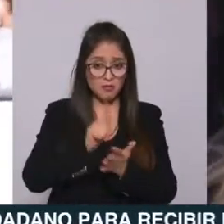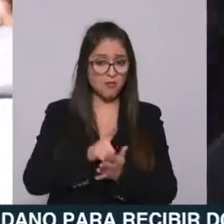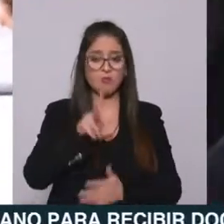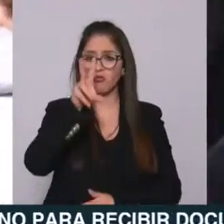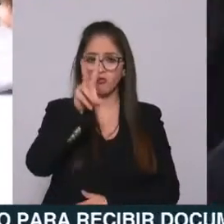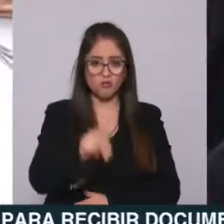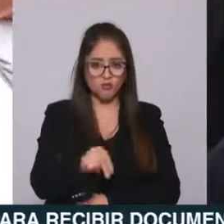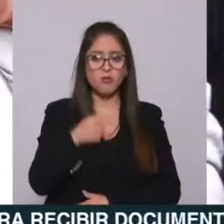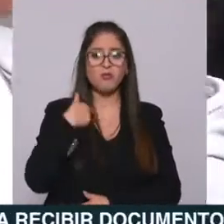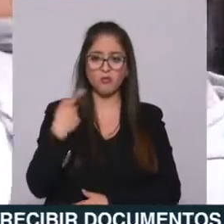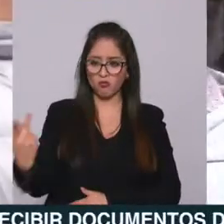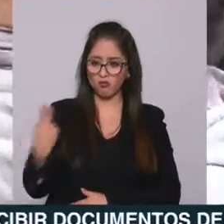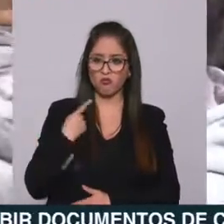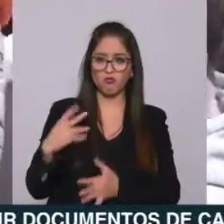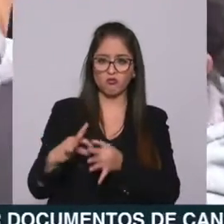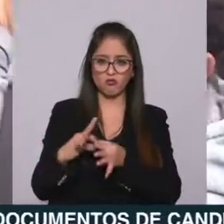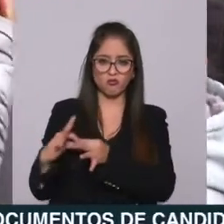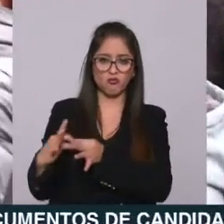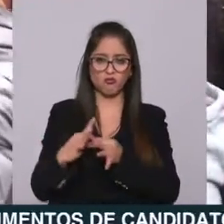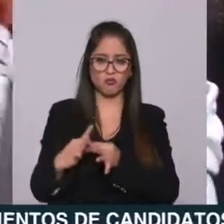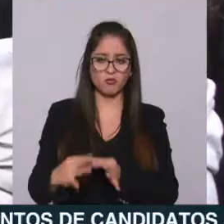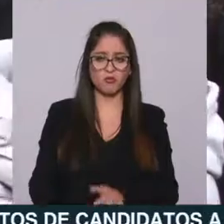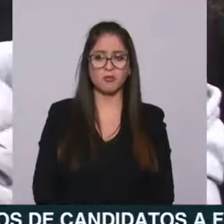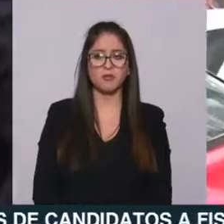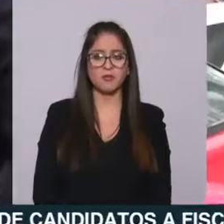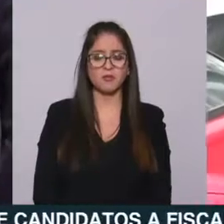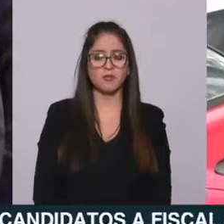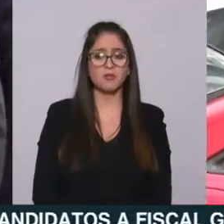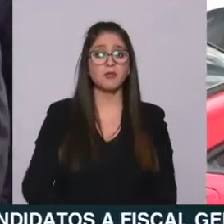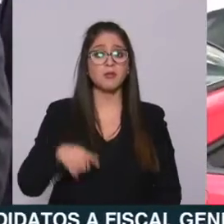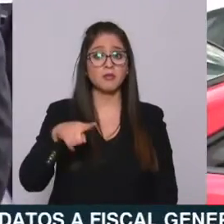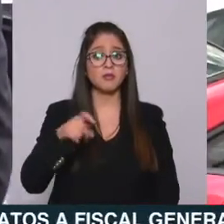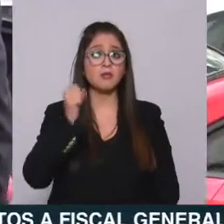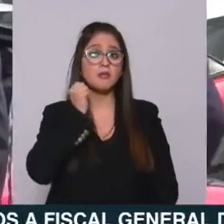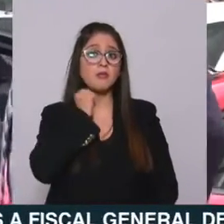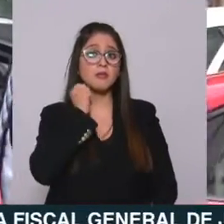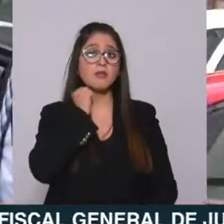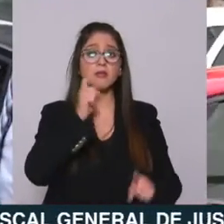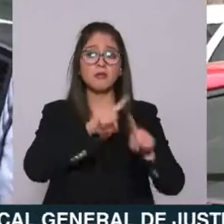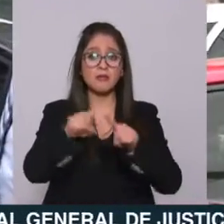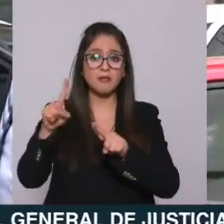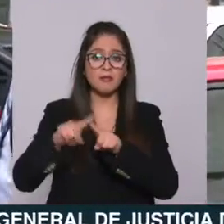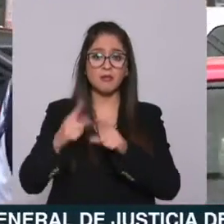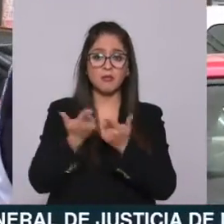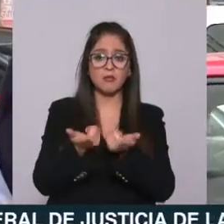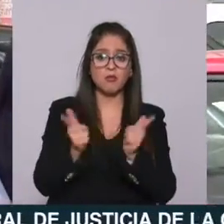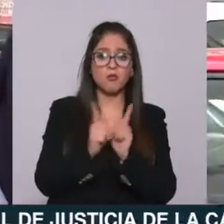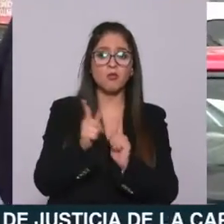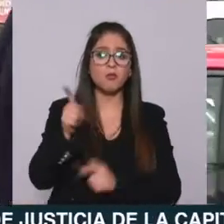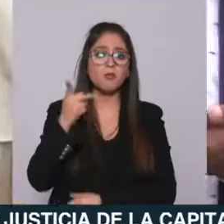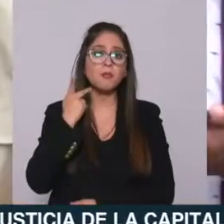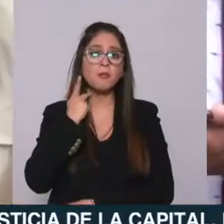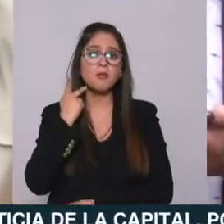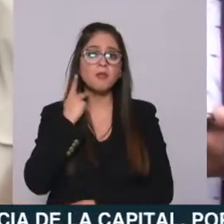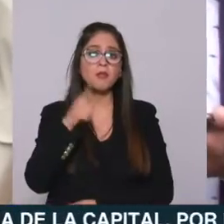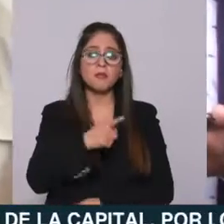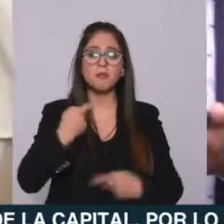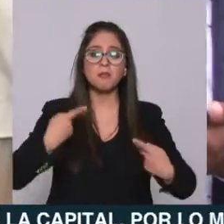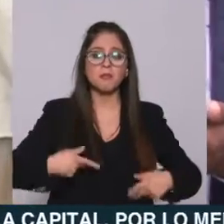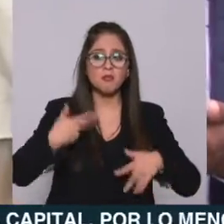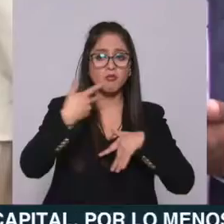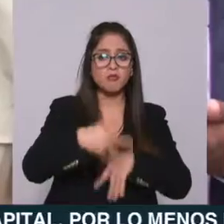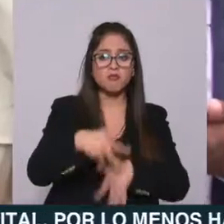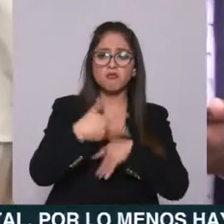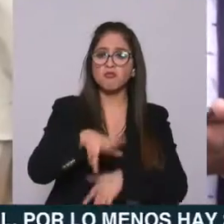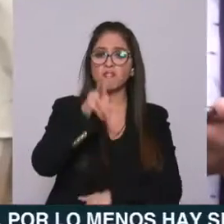la solidaridad. Ajá, puta, pues eso ya. Ni siquiera con la llegada de senadores de diversas fracciones parlamentarias, los inconformes se doblegaron